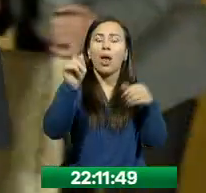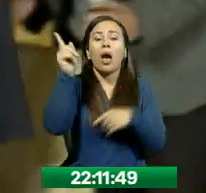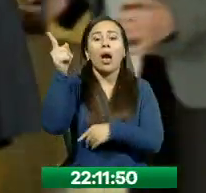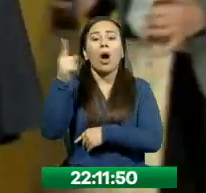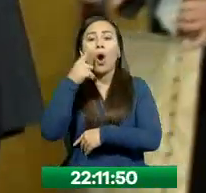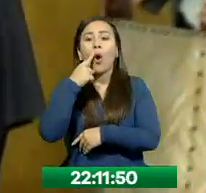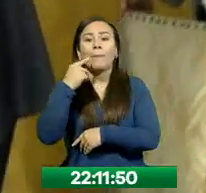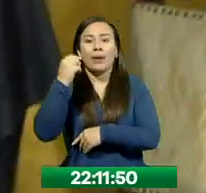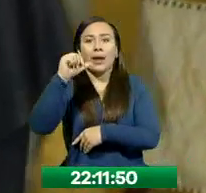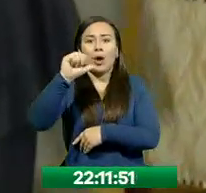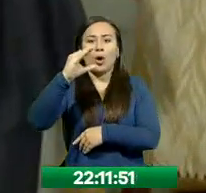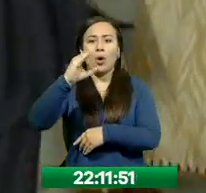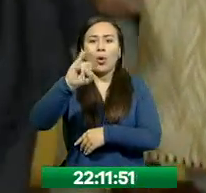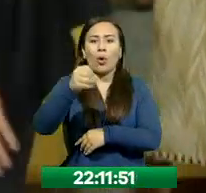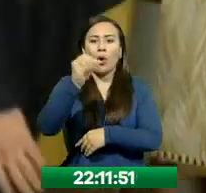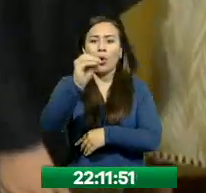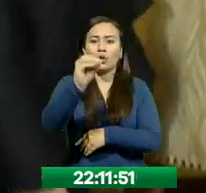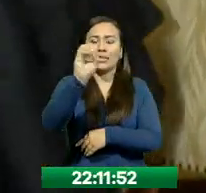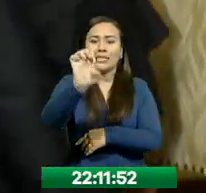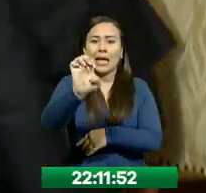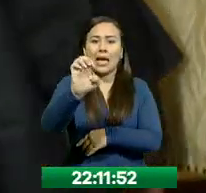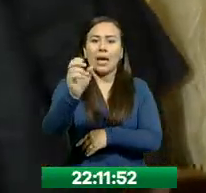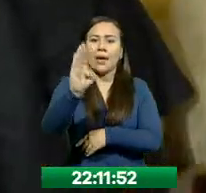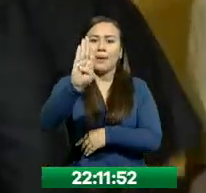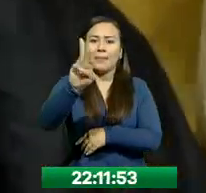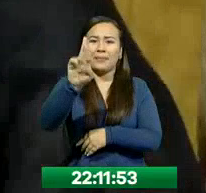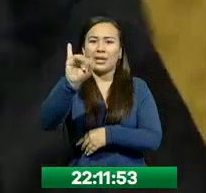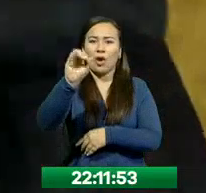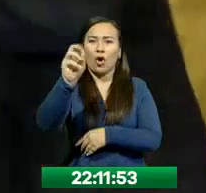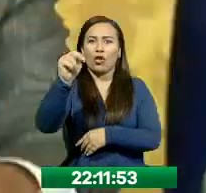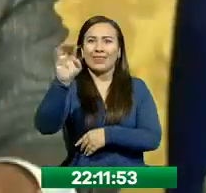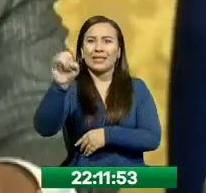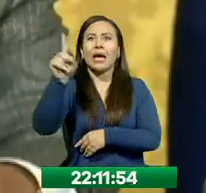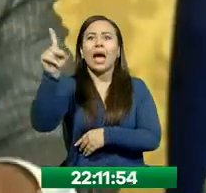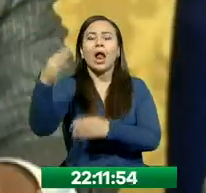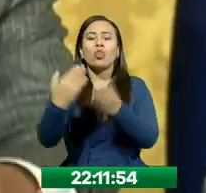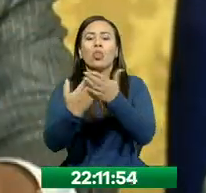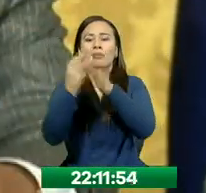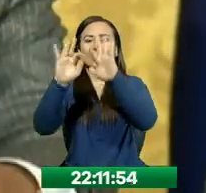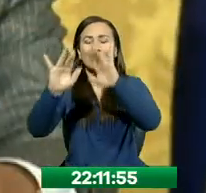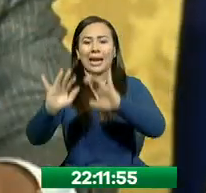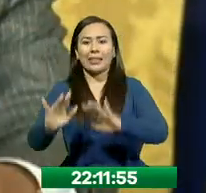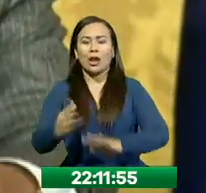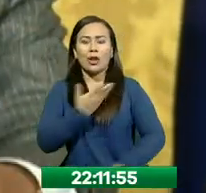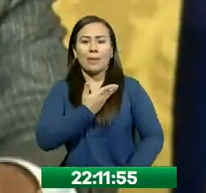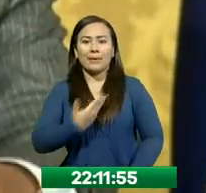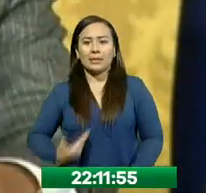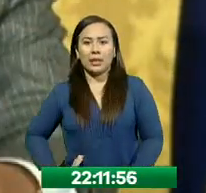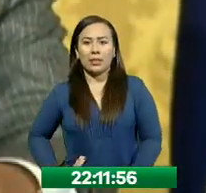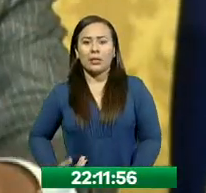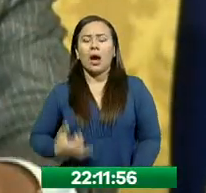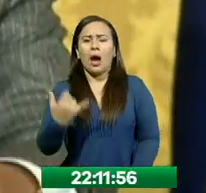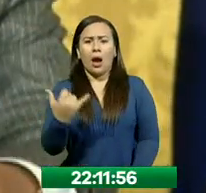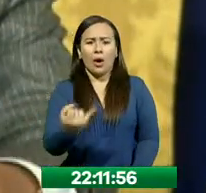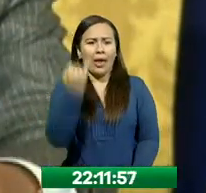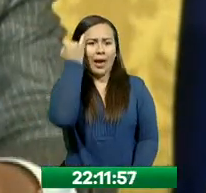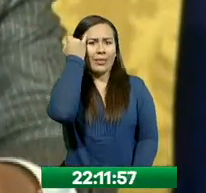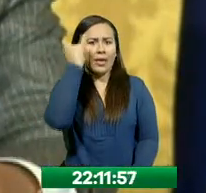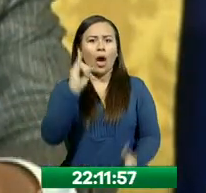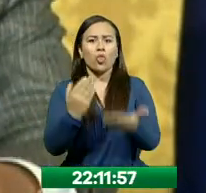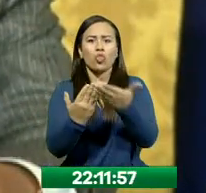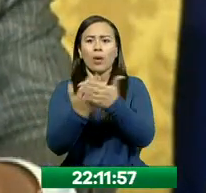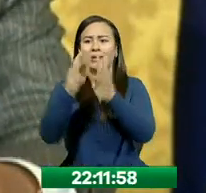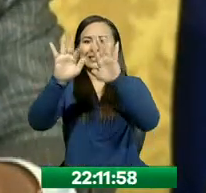el nuevo secretario general de la presidencia en lugar de Eduardo Jurado. Hemos iniciado el proceso de creación de la